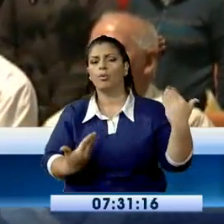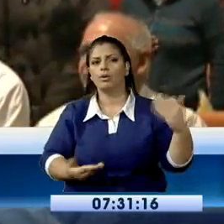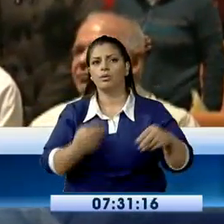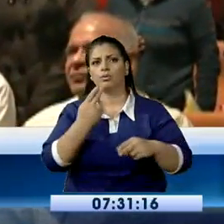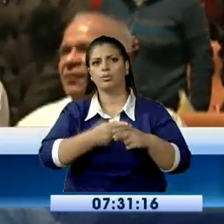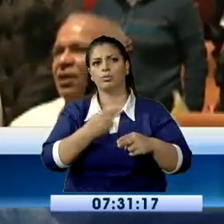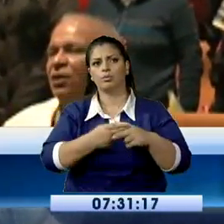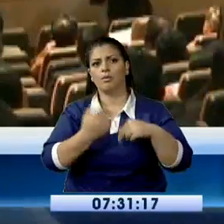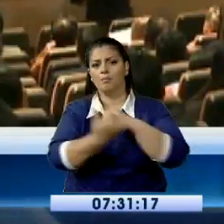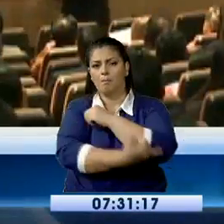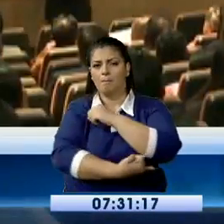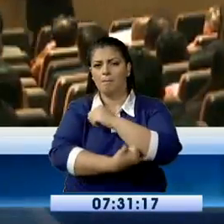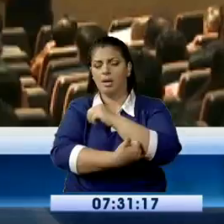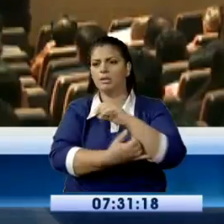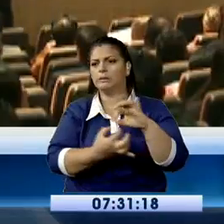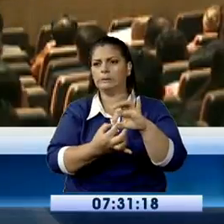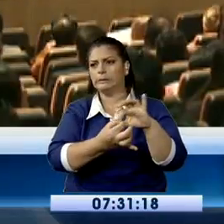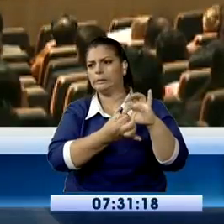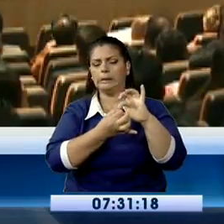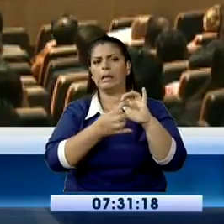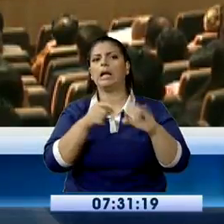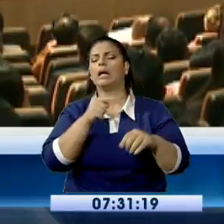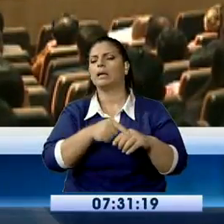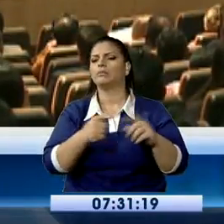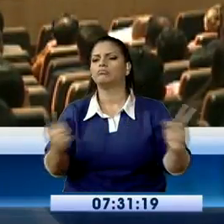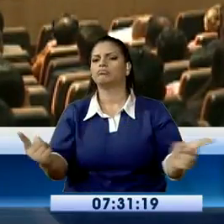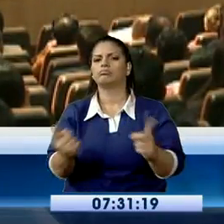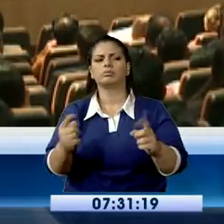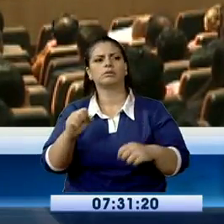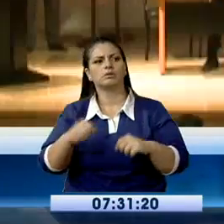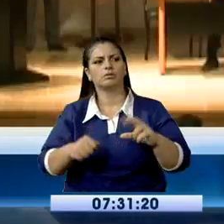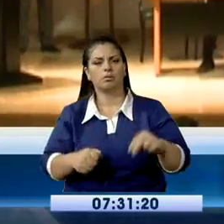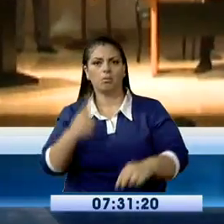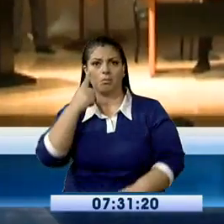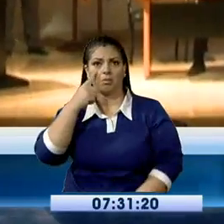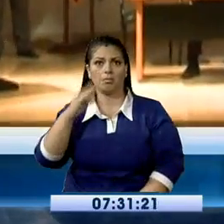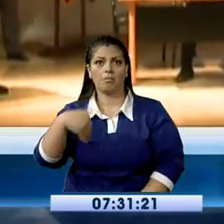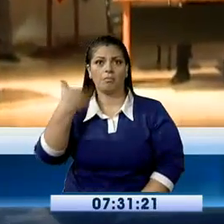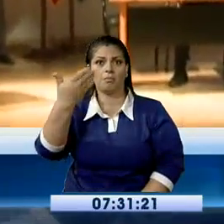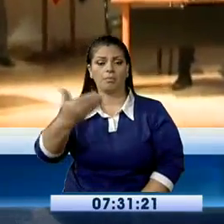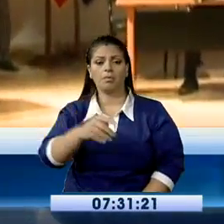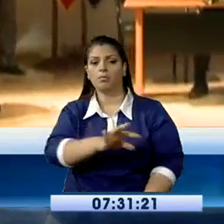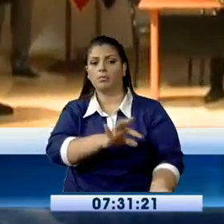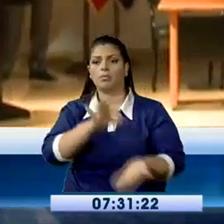de octubre decidirán a qué candidato brindarán su apoyo.